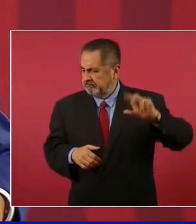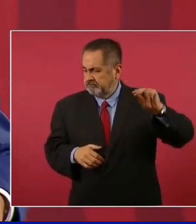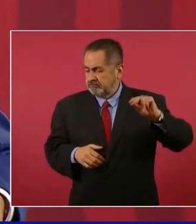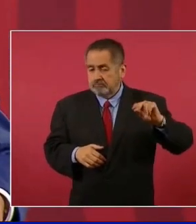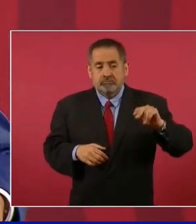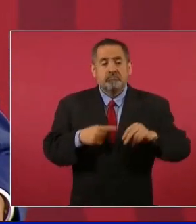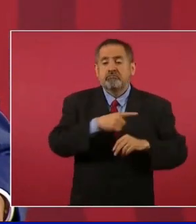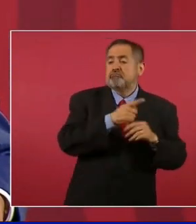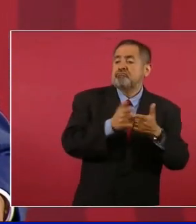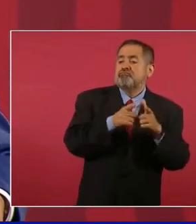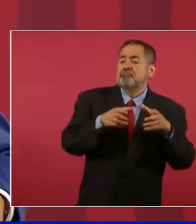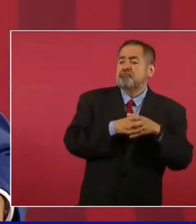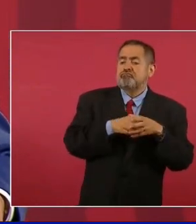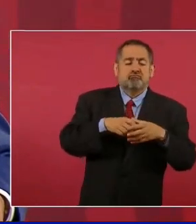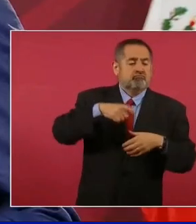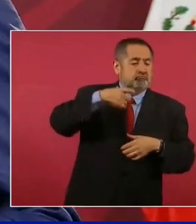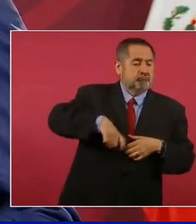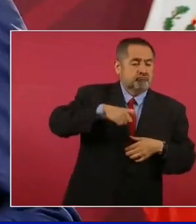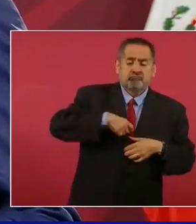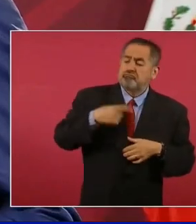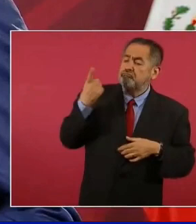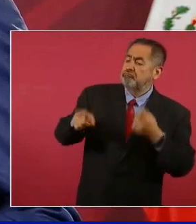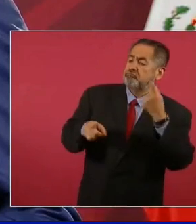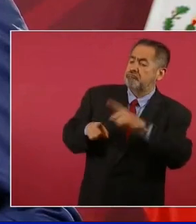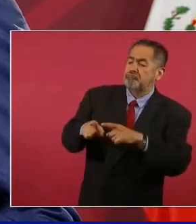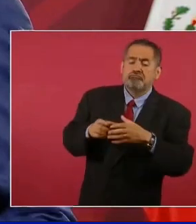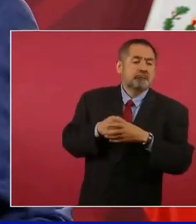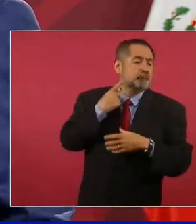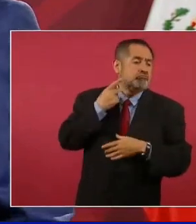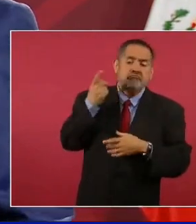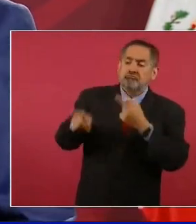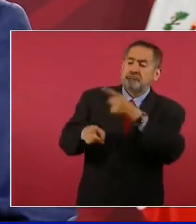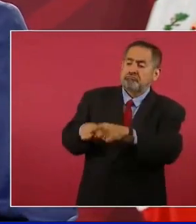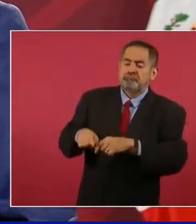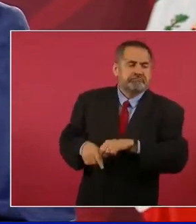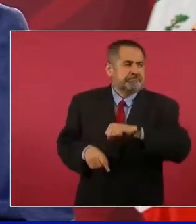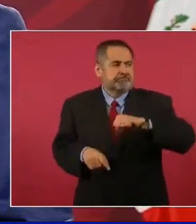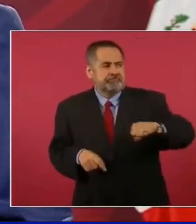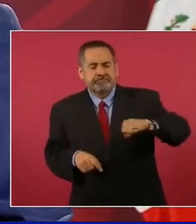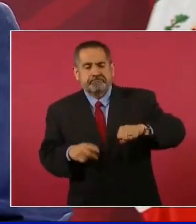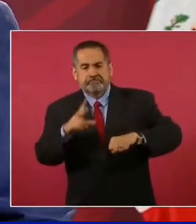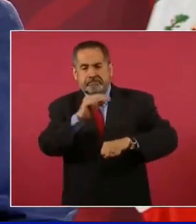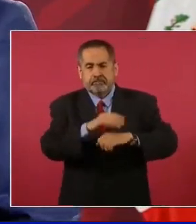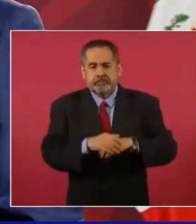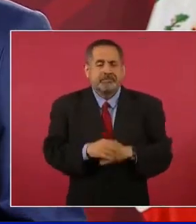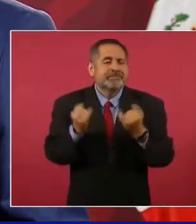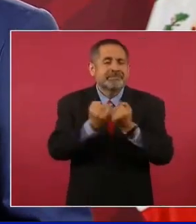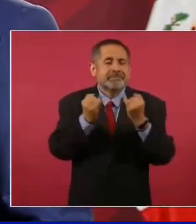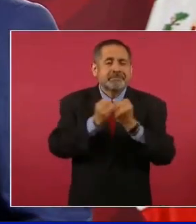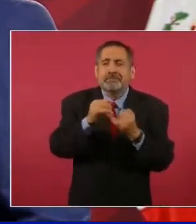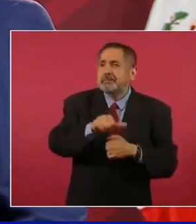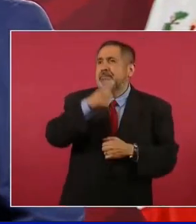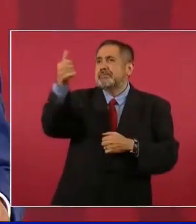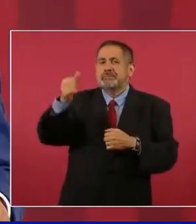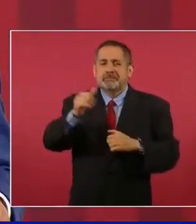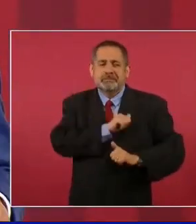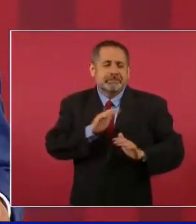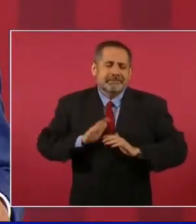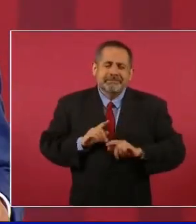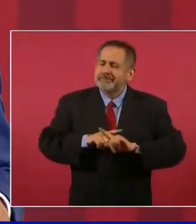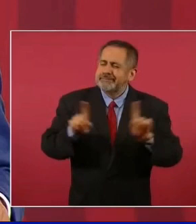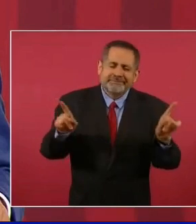de poder económico o de poder político. No es como otros ejércitos, con todo respeto.